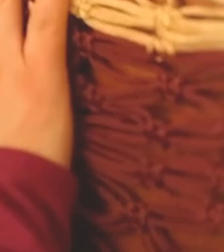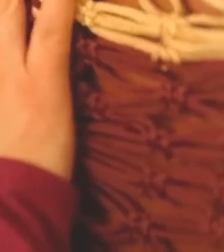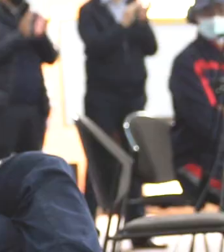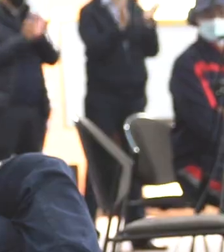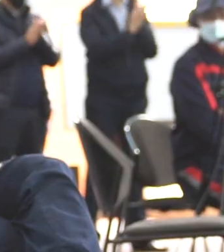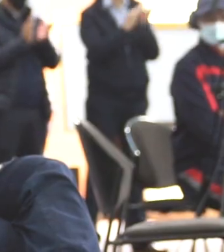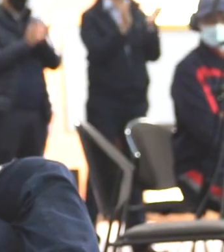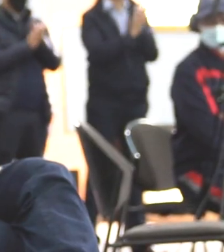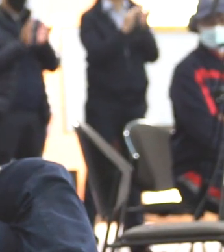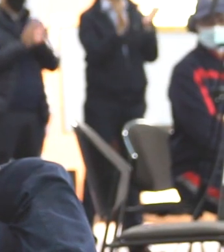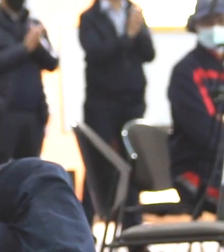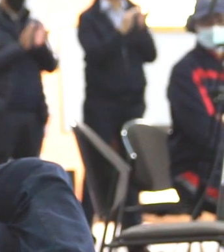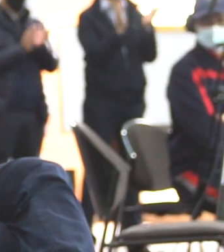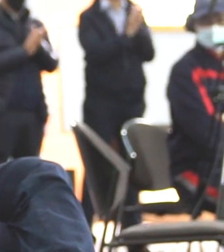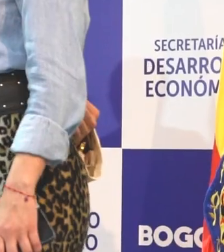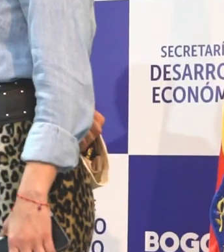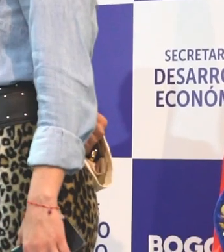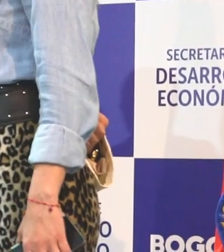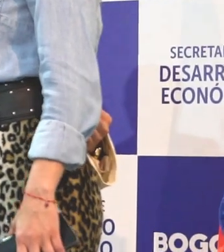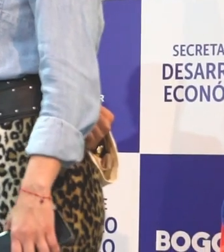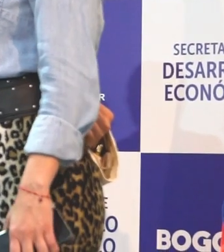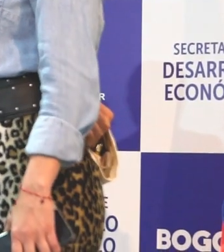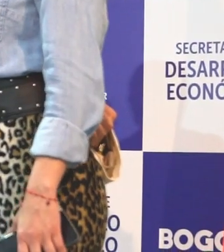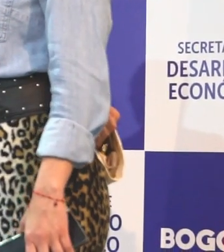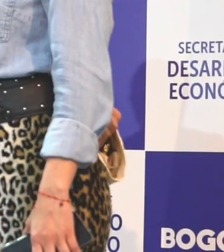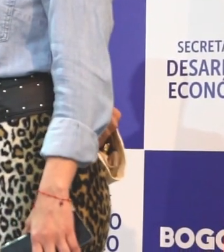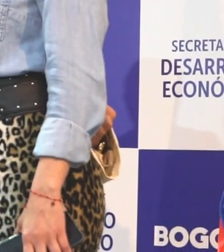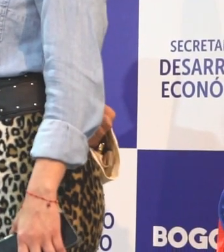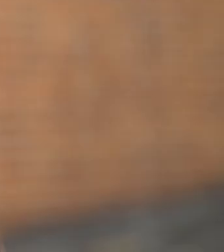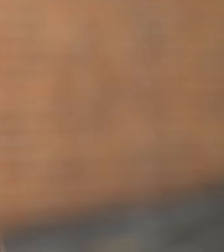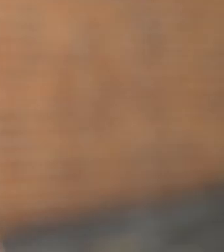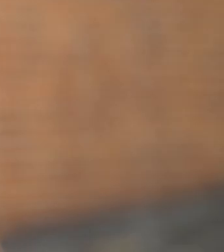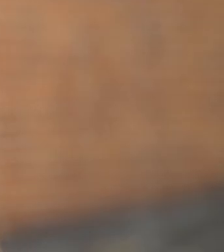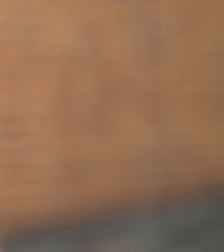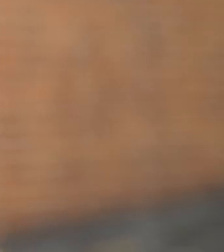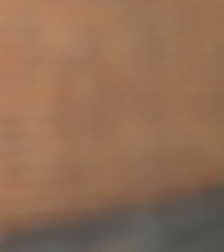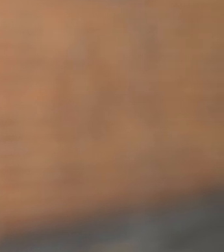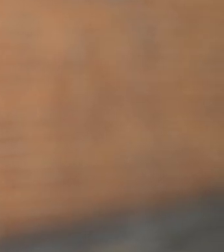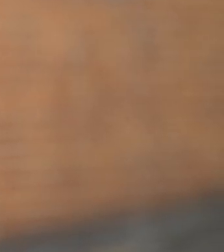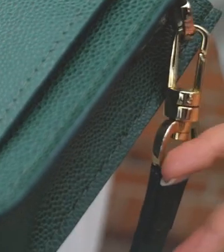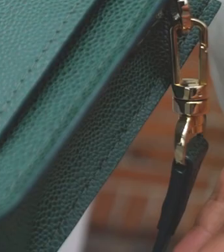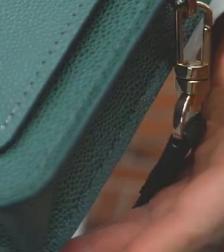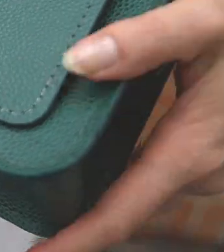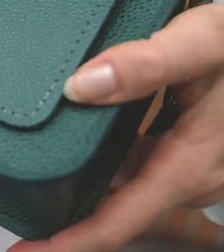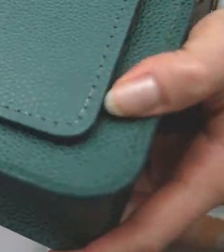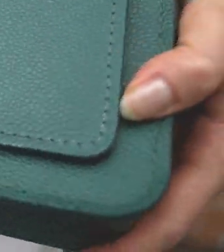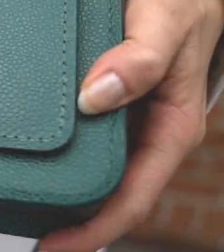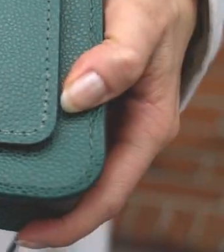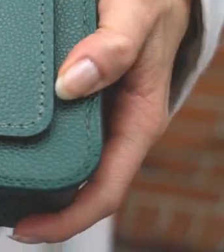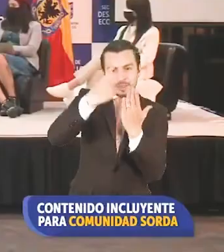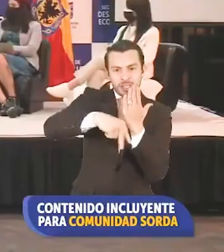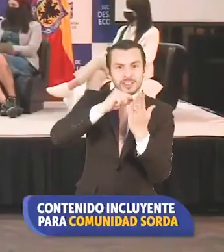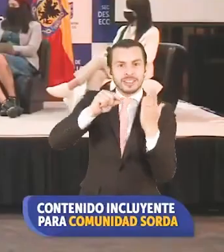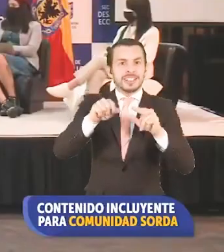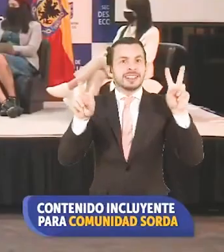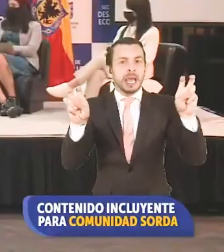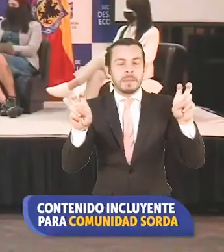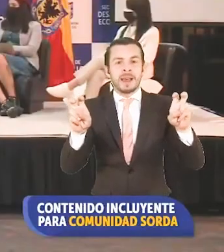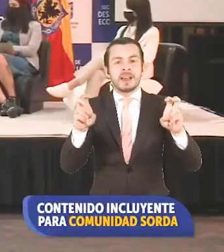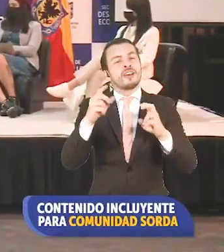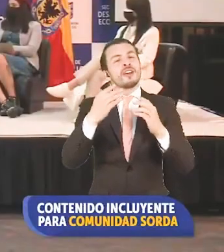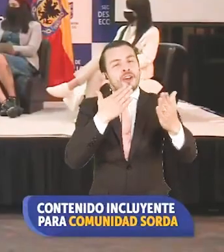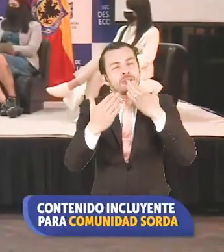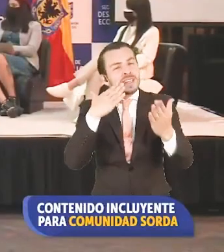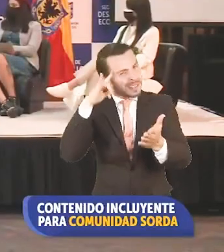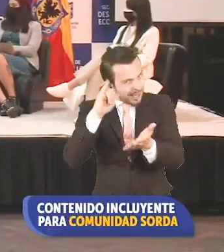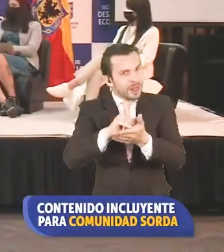y Sistemas Productivos Solidarios, que beneficiarán a 1,000 mujeres emprendedoras y 110 MIPYMES. 1,000 emprendimientos